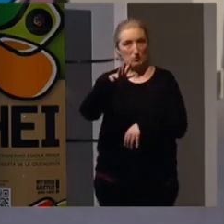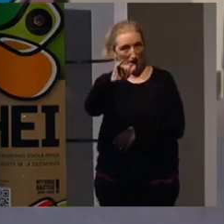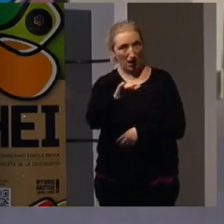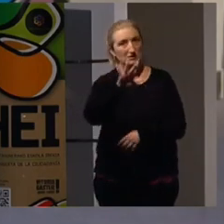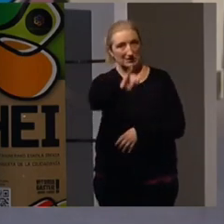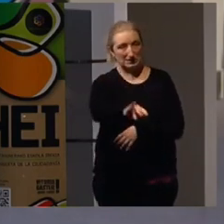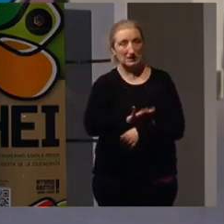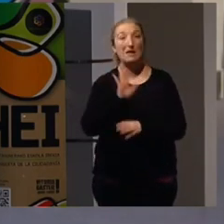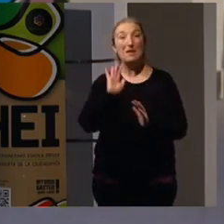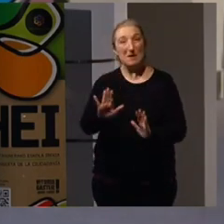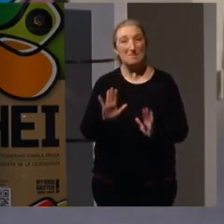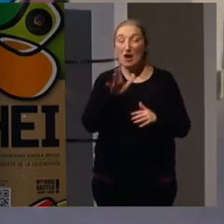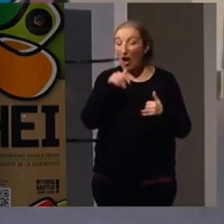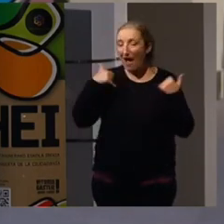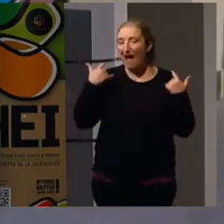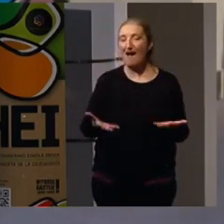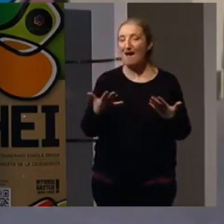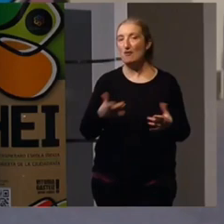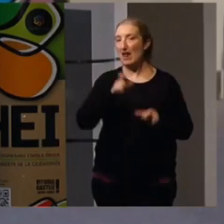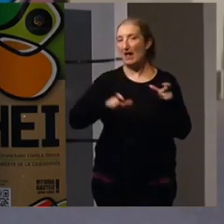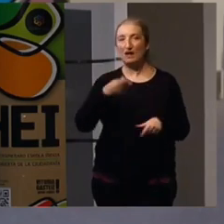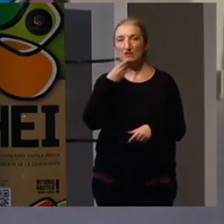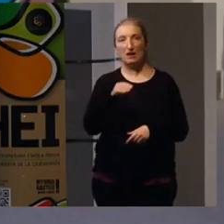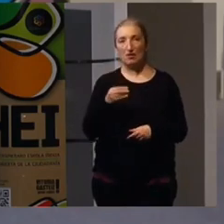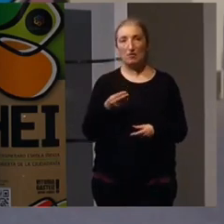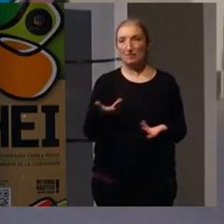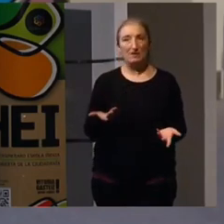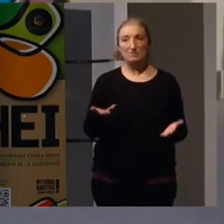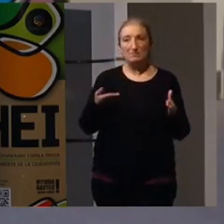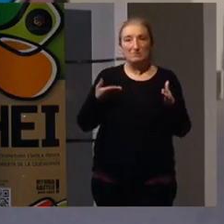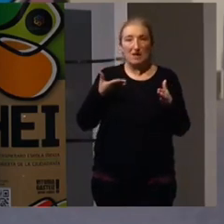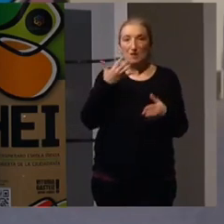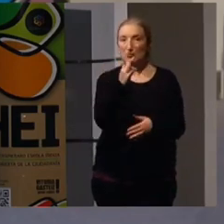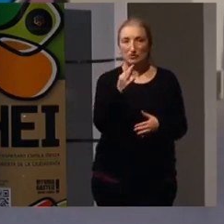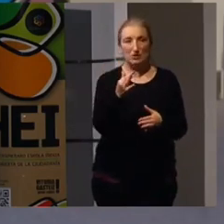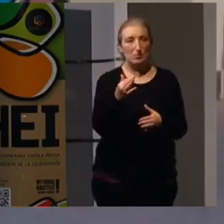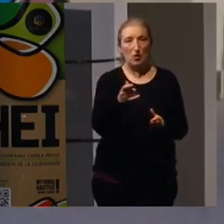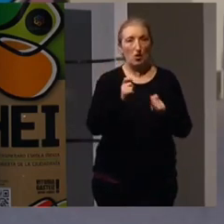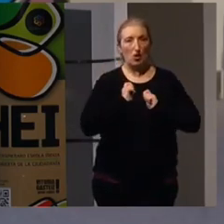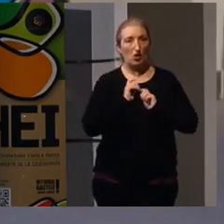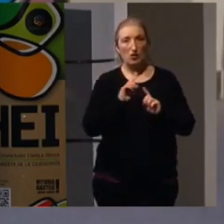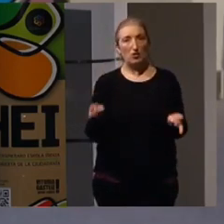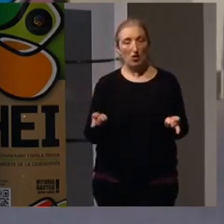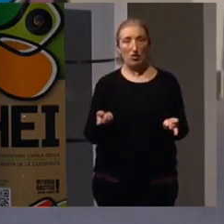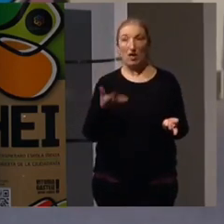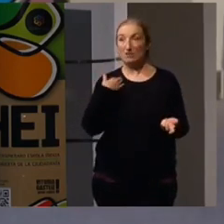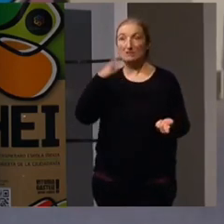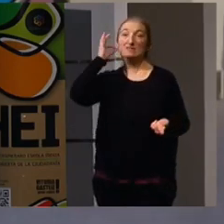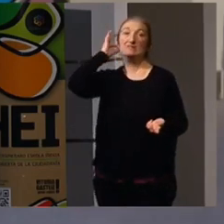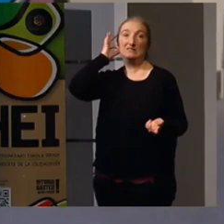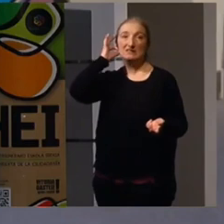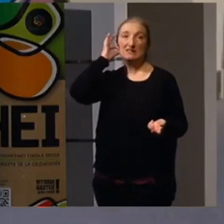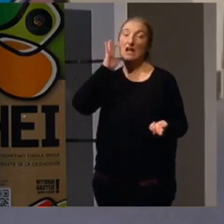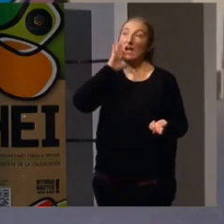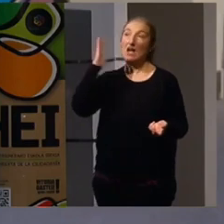tiene. El problema es que ahora mismo la gente joven no está pudiendo acceder a esas cosas buenas, aunque las busca. Pues si es que la chavala